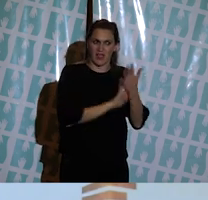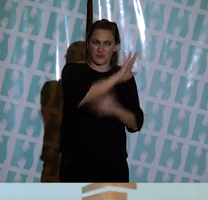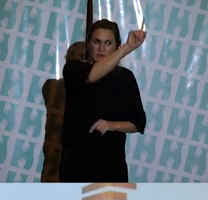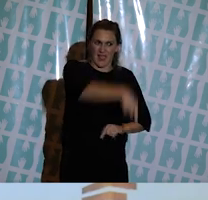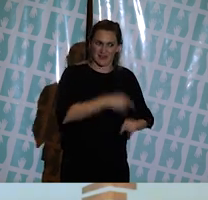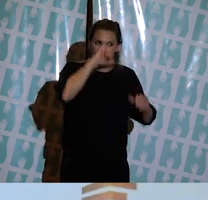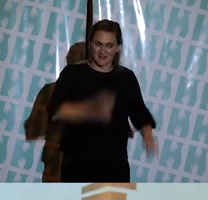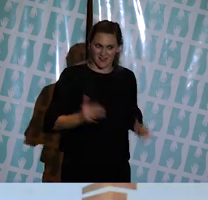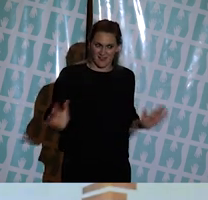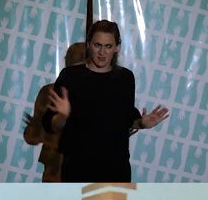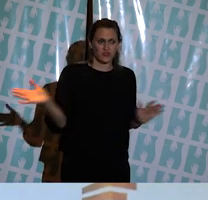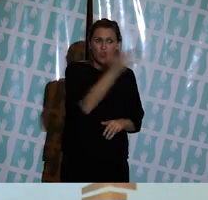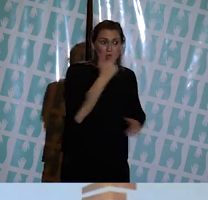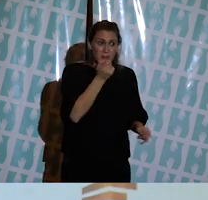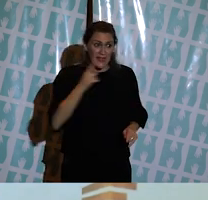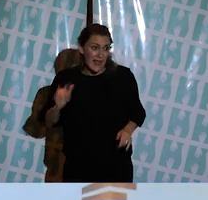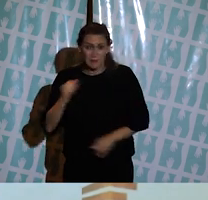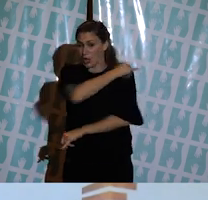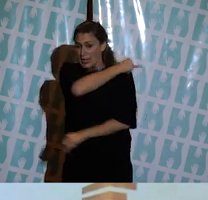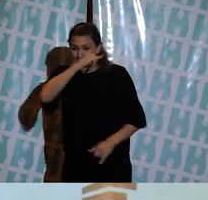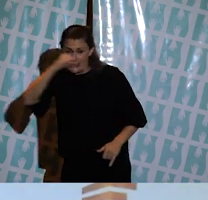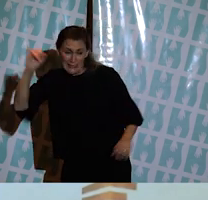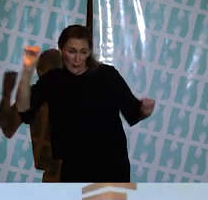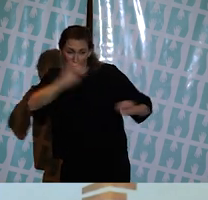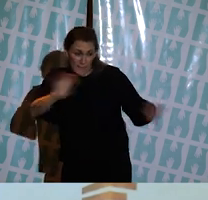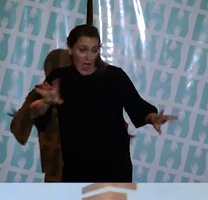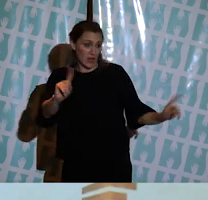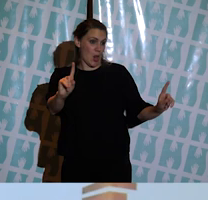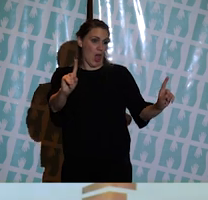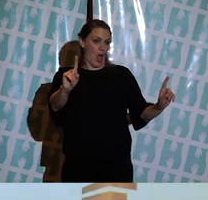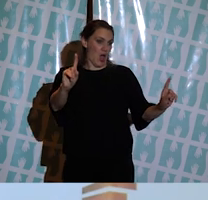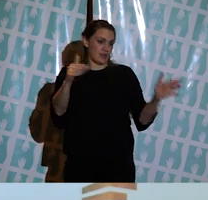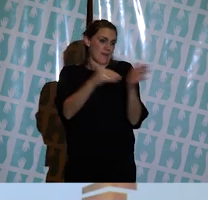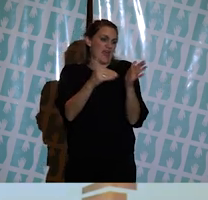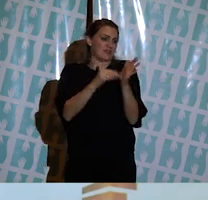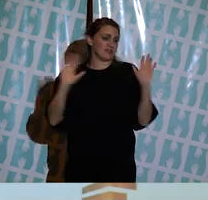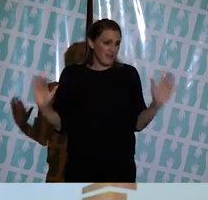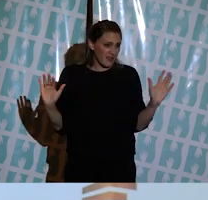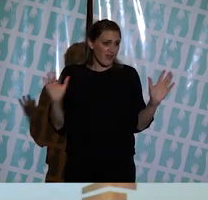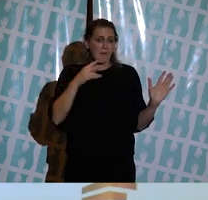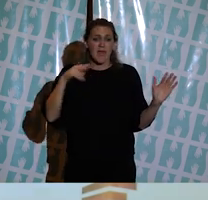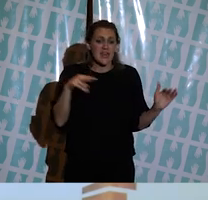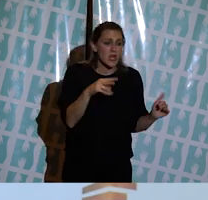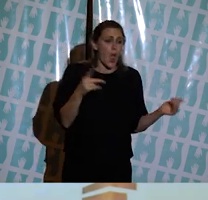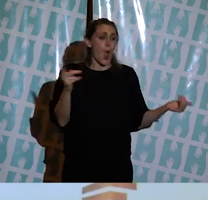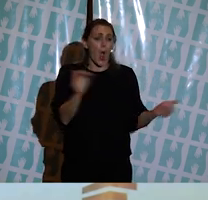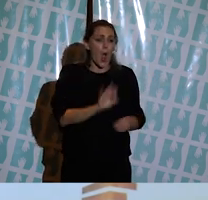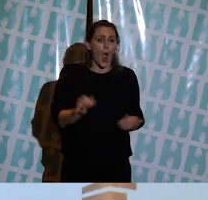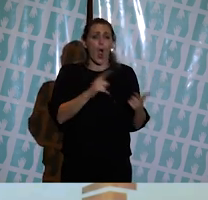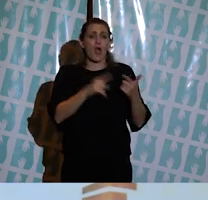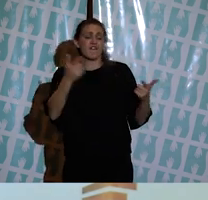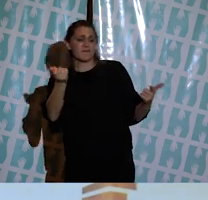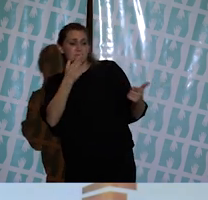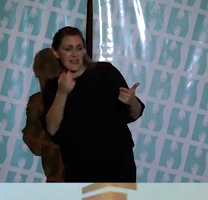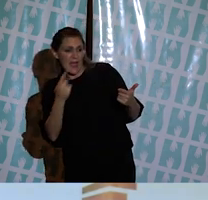son iguales de malo. Es una barbaridad decirlo. El veneno o el fármaco